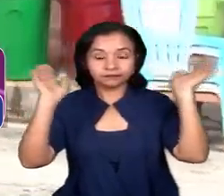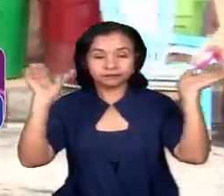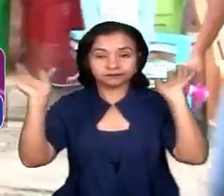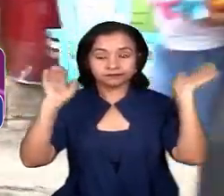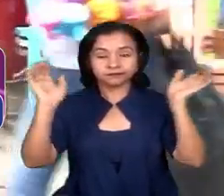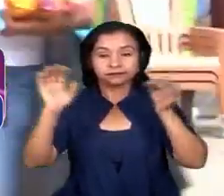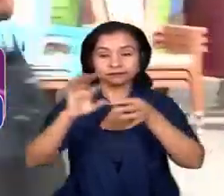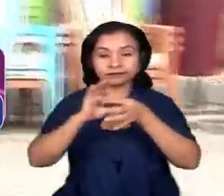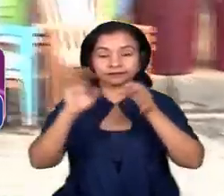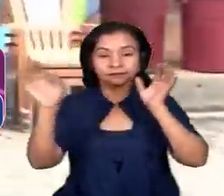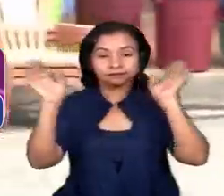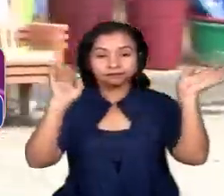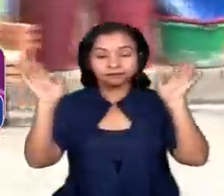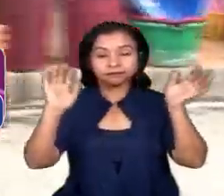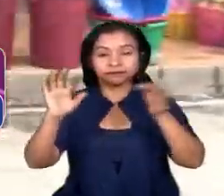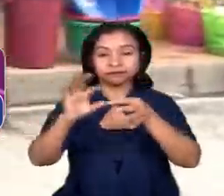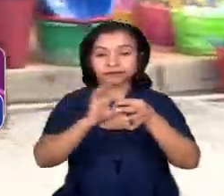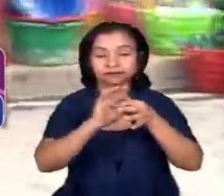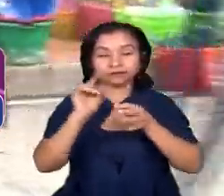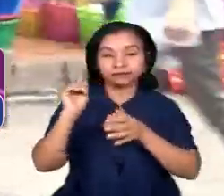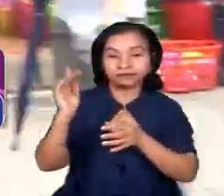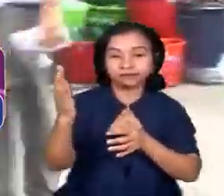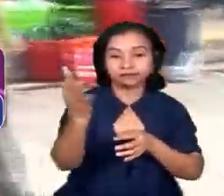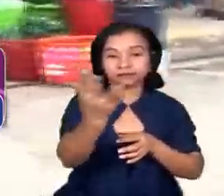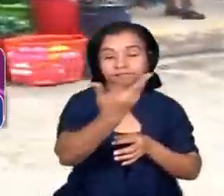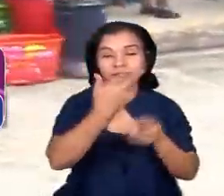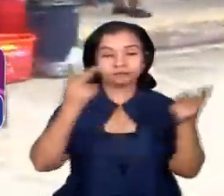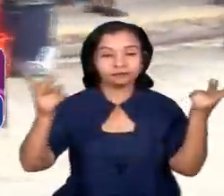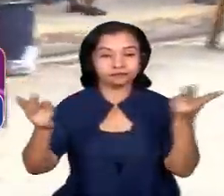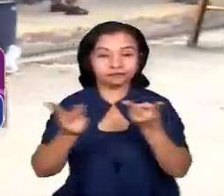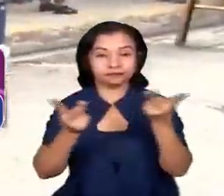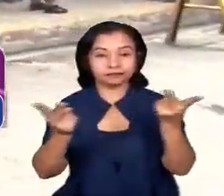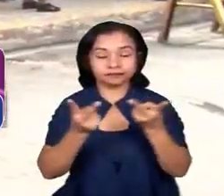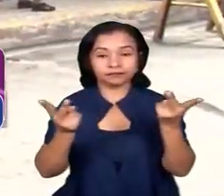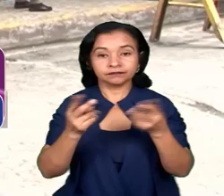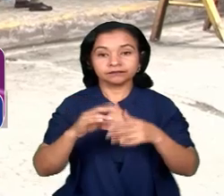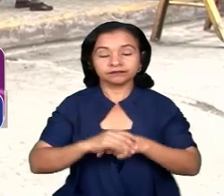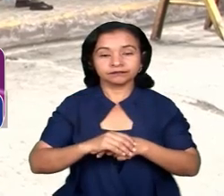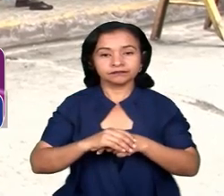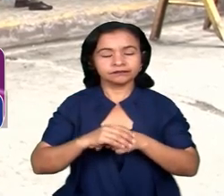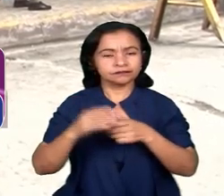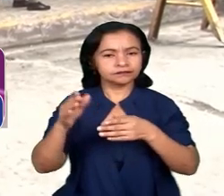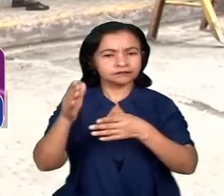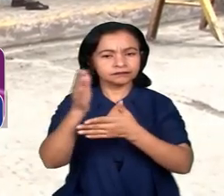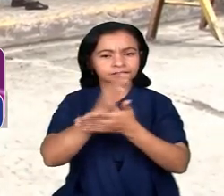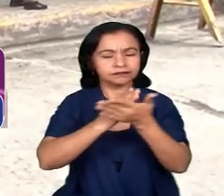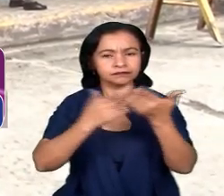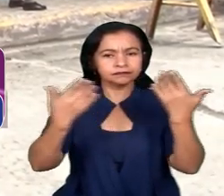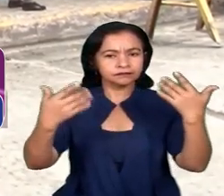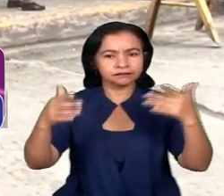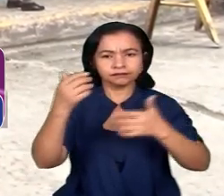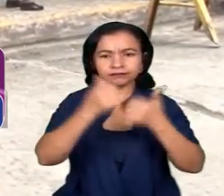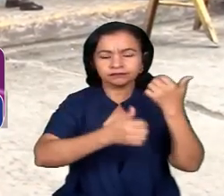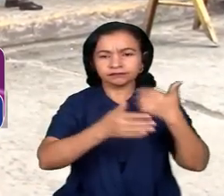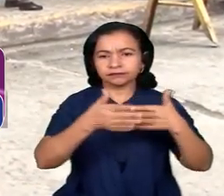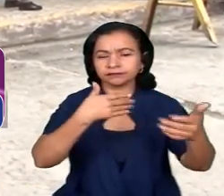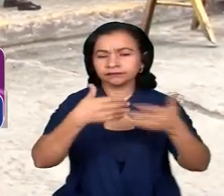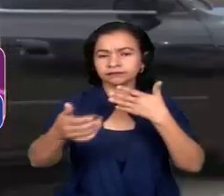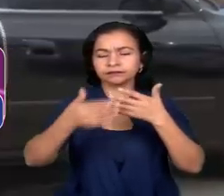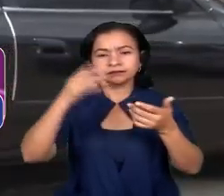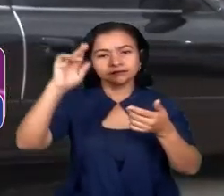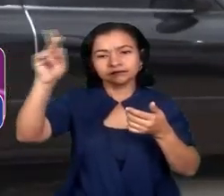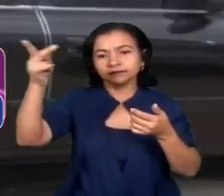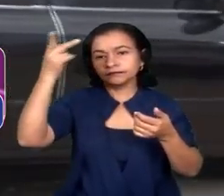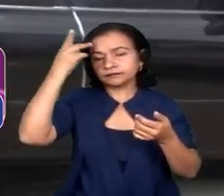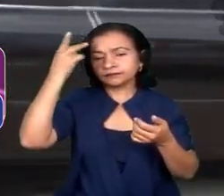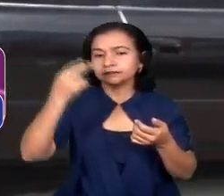el mercado oriental es un mercado donde todos convivimos, no hemos tenido situaciones, independientemente de los problemas políticos que